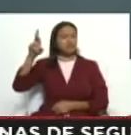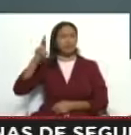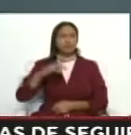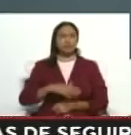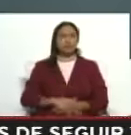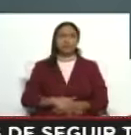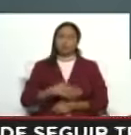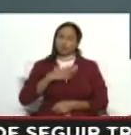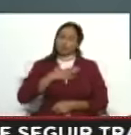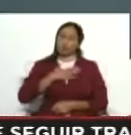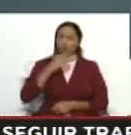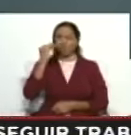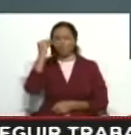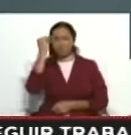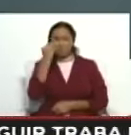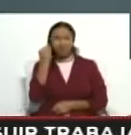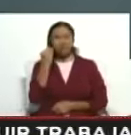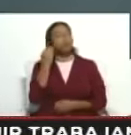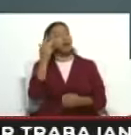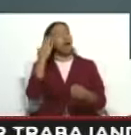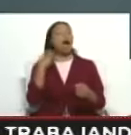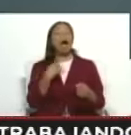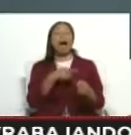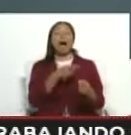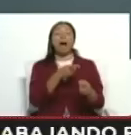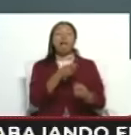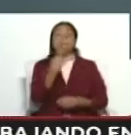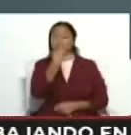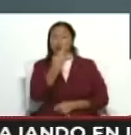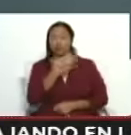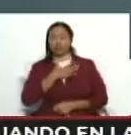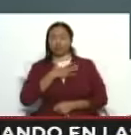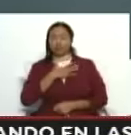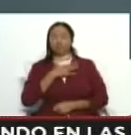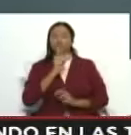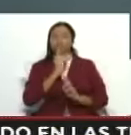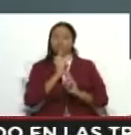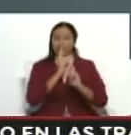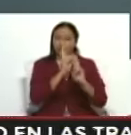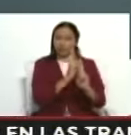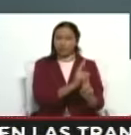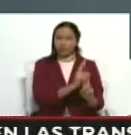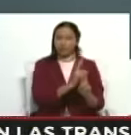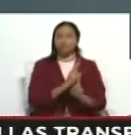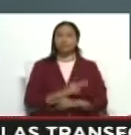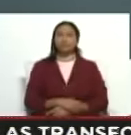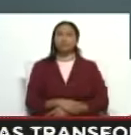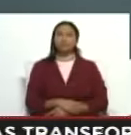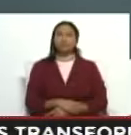calculo como queriendo, dentro de lo que tú has